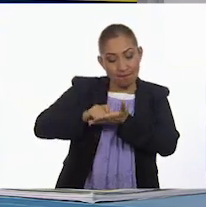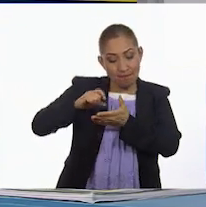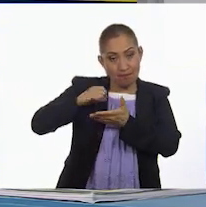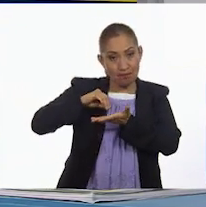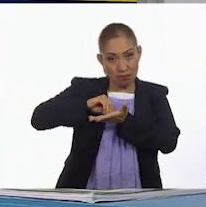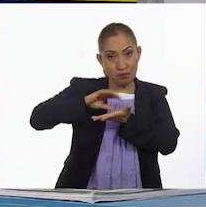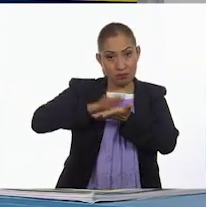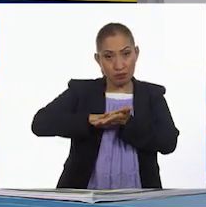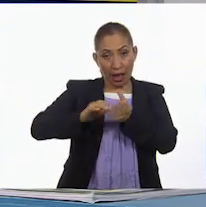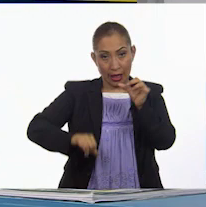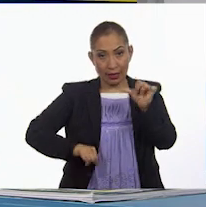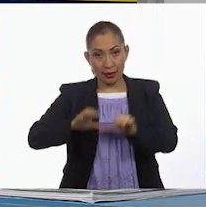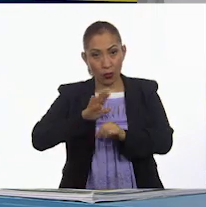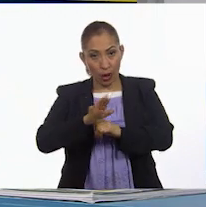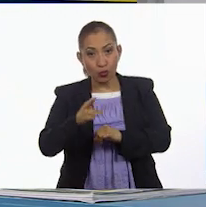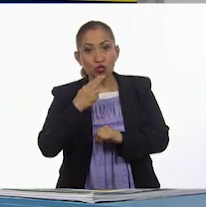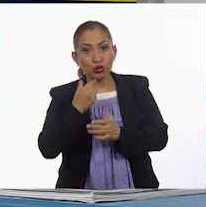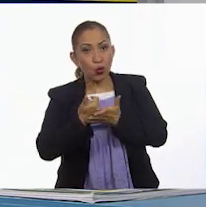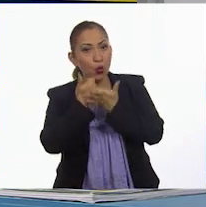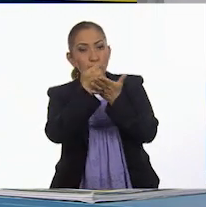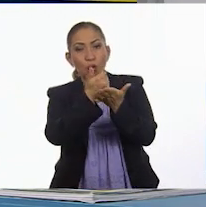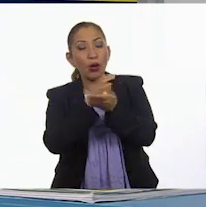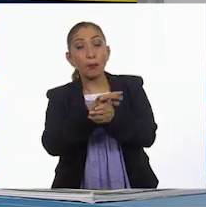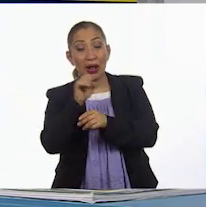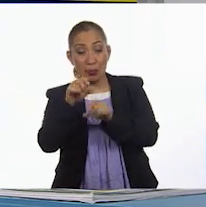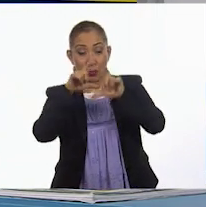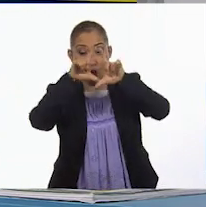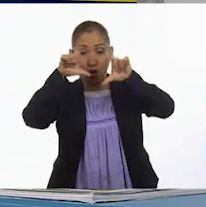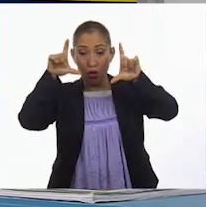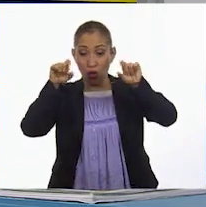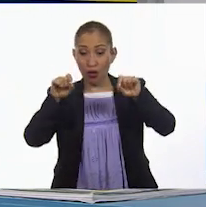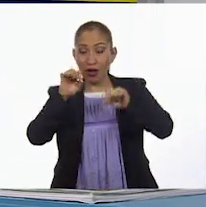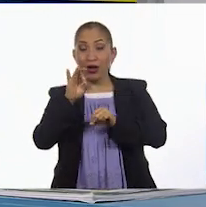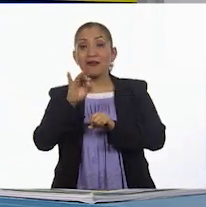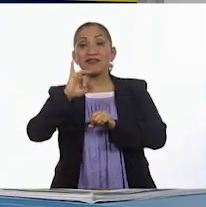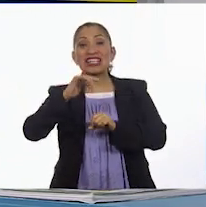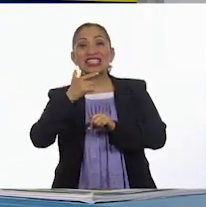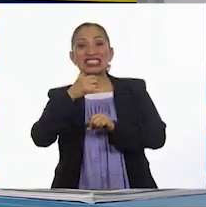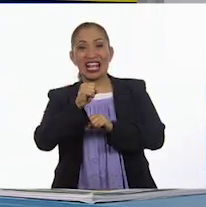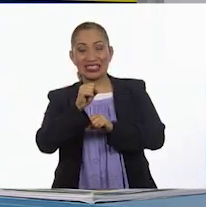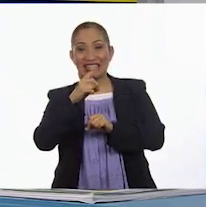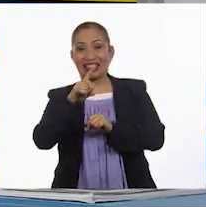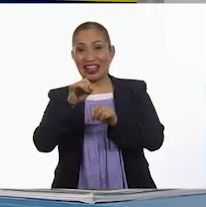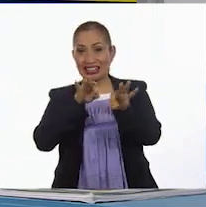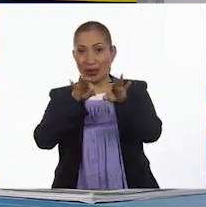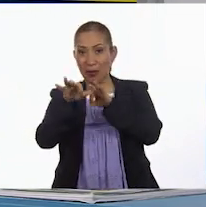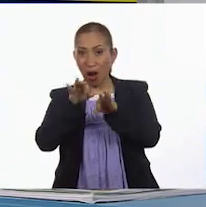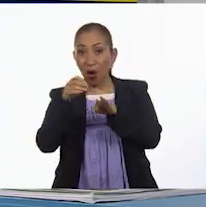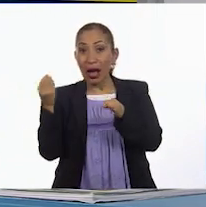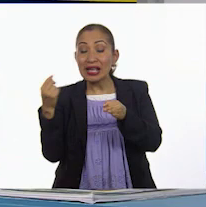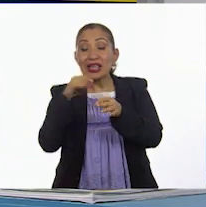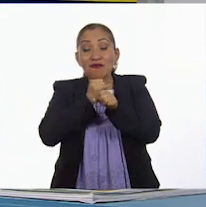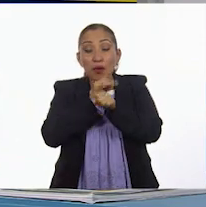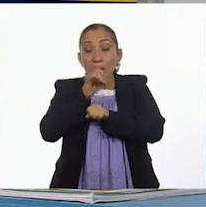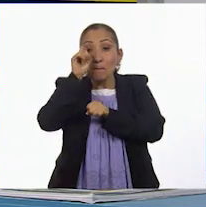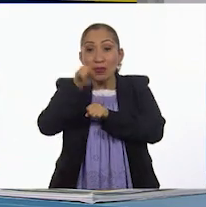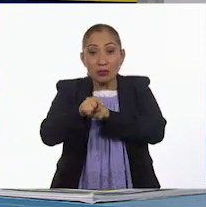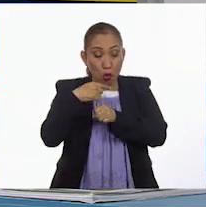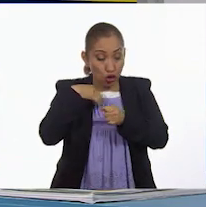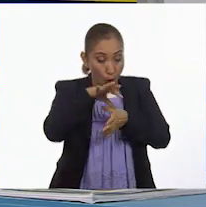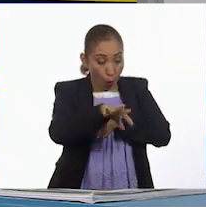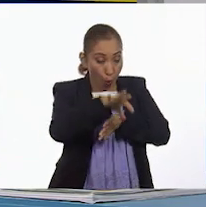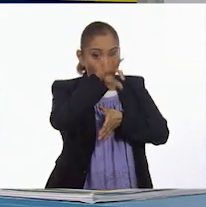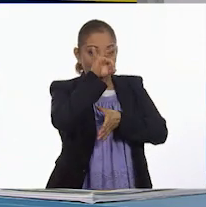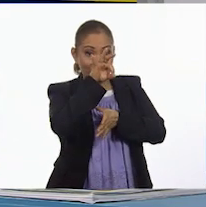a ver la utilidad que tienen, porque precisamente en esas fichas de trabajo vamos a concentrar la información que nosotros